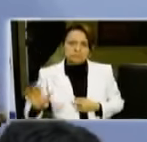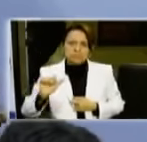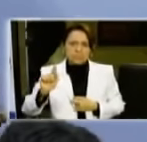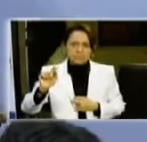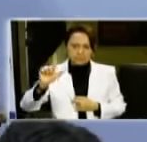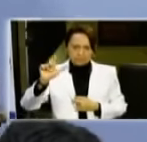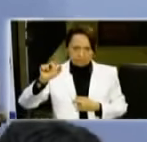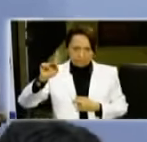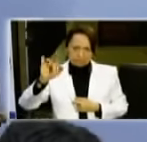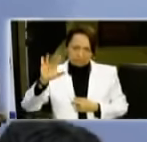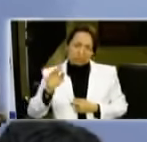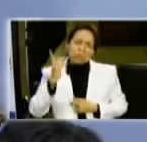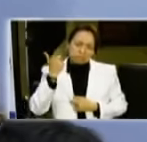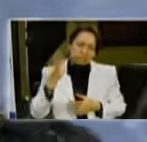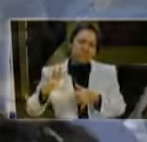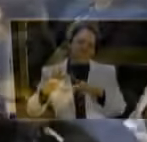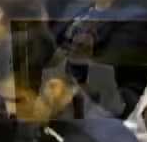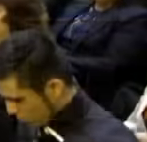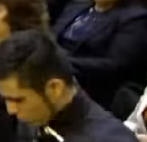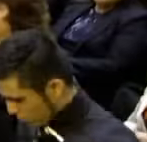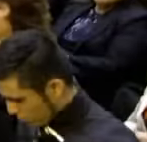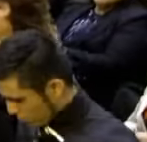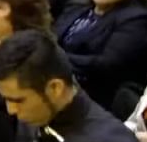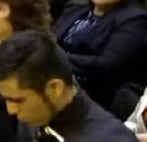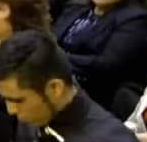desarrollo. Muchas gracias.